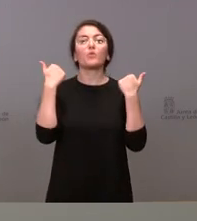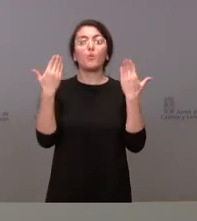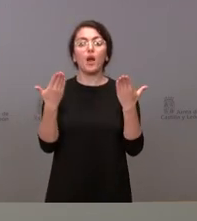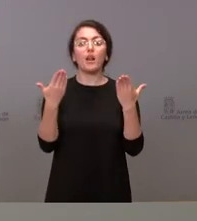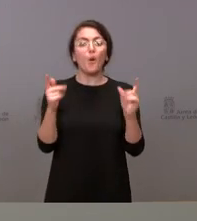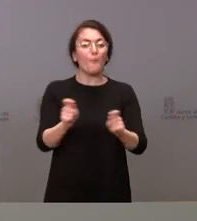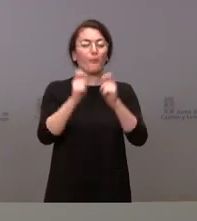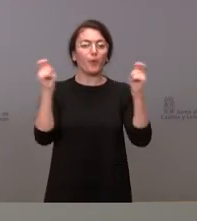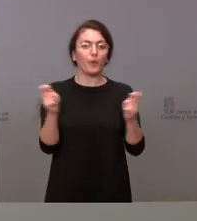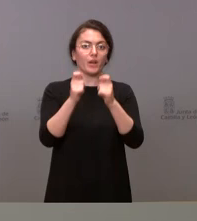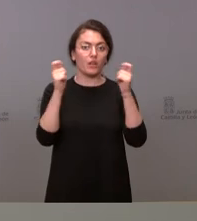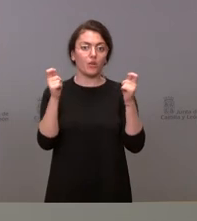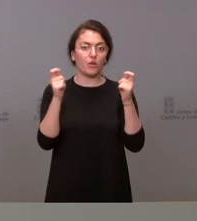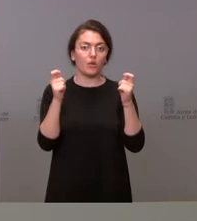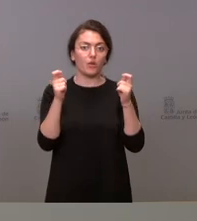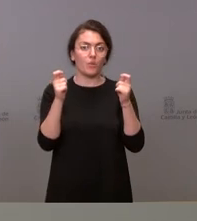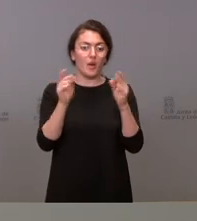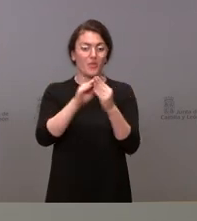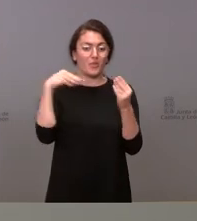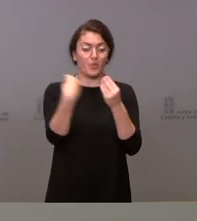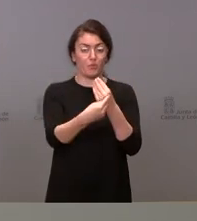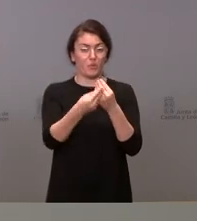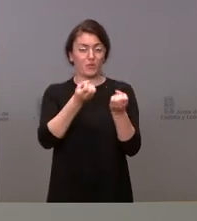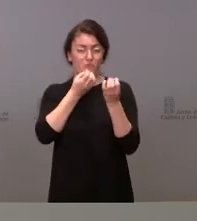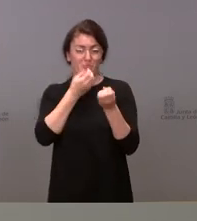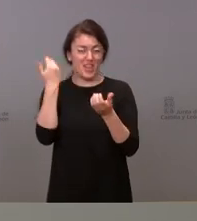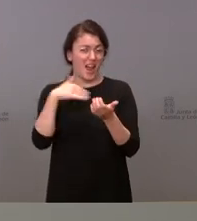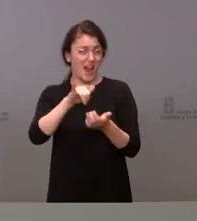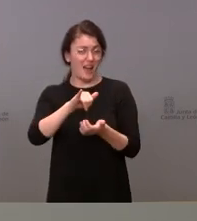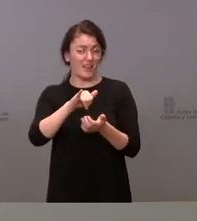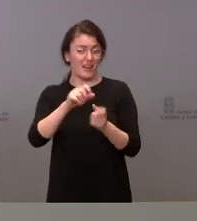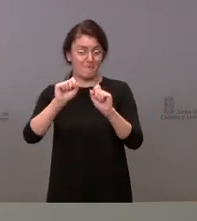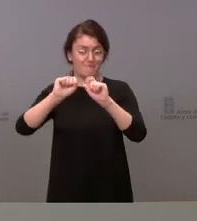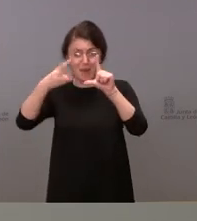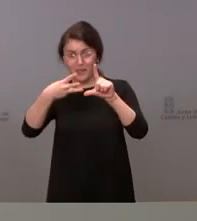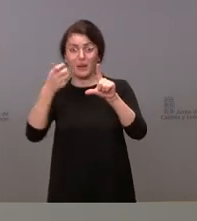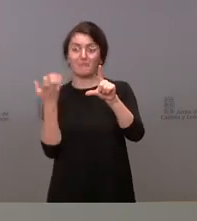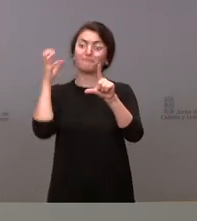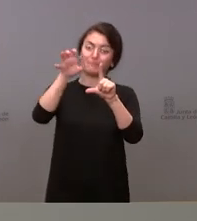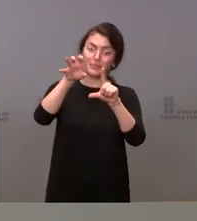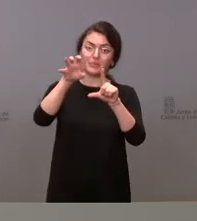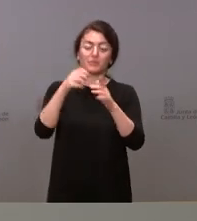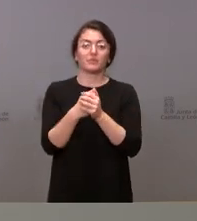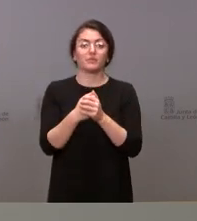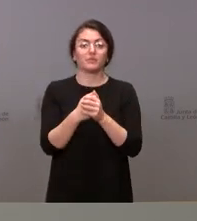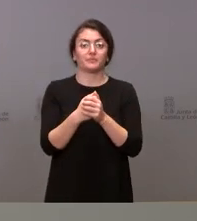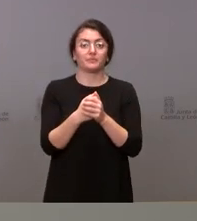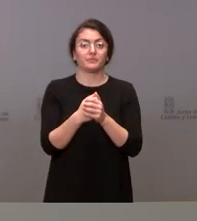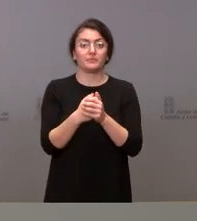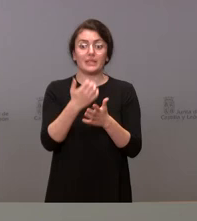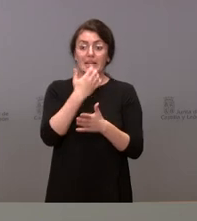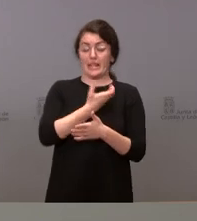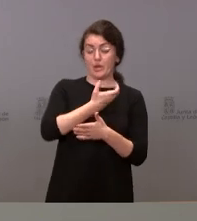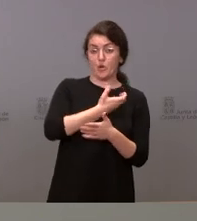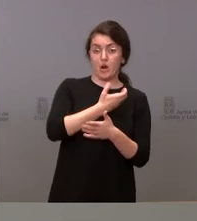publicación, la incorporación de documentos y datos que ya existen a una página web. En el caso de las entidades locales, que es